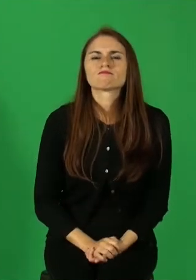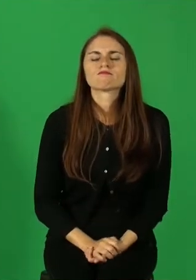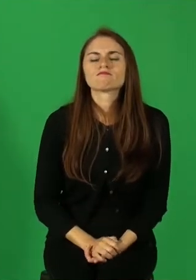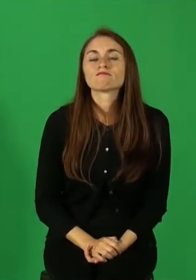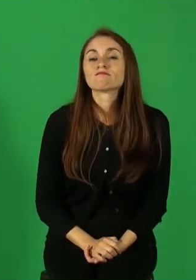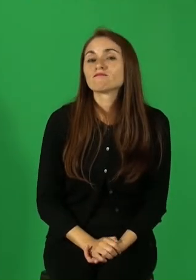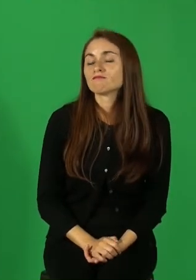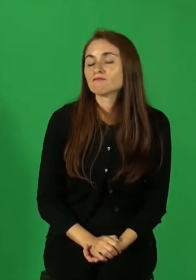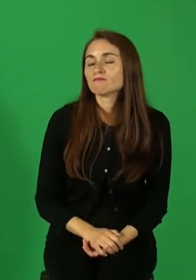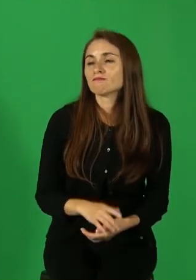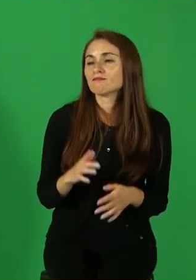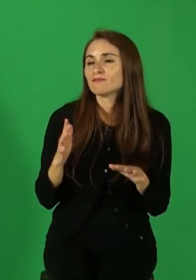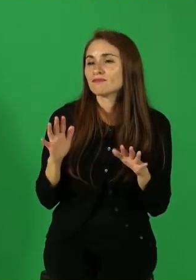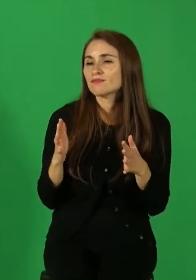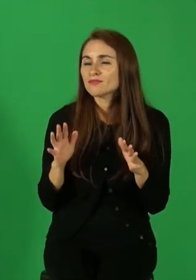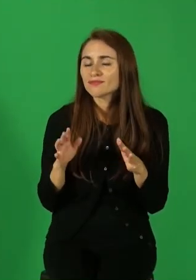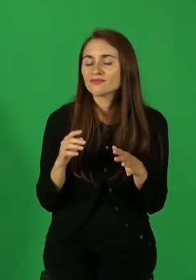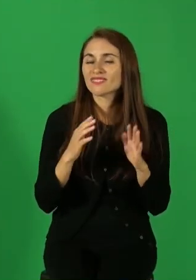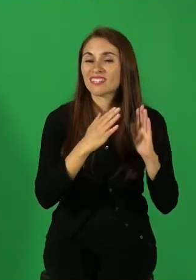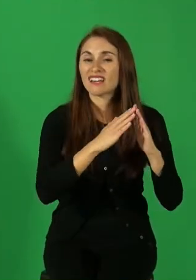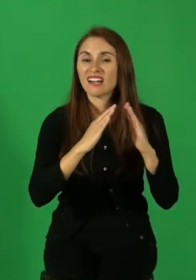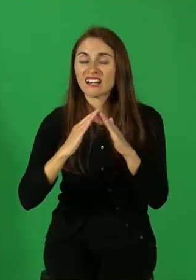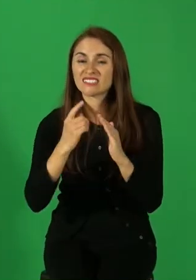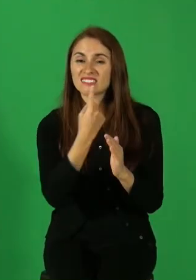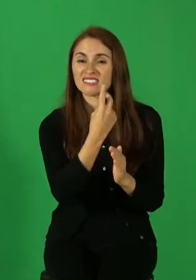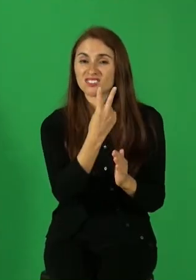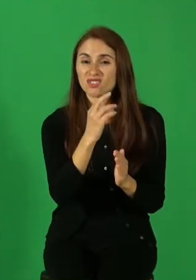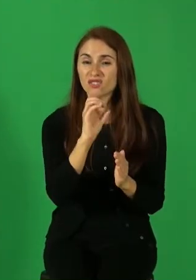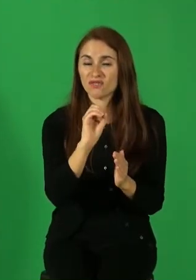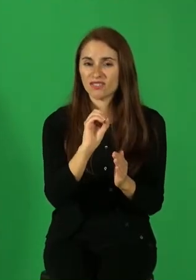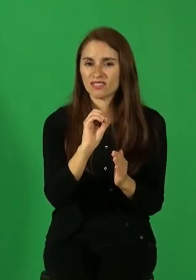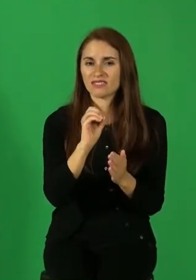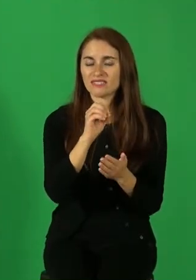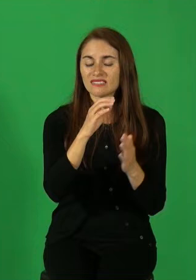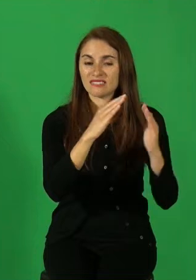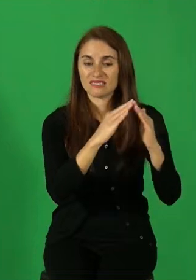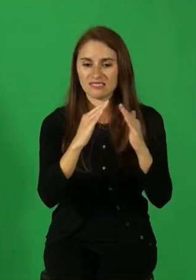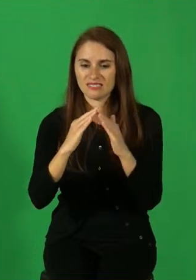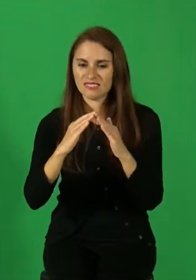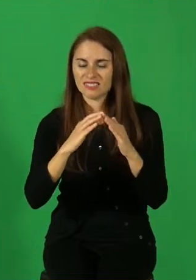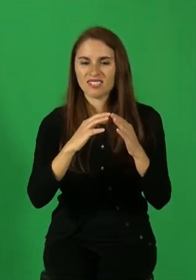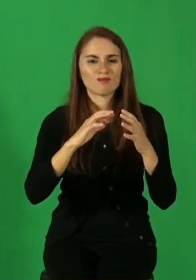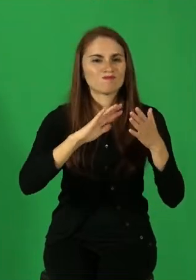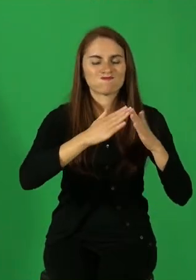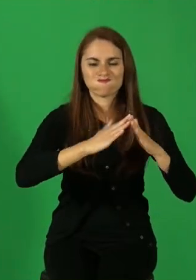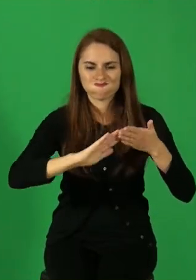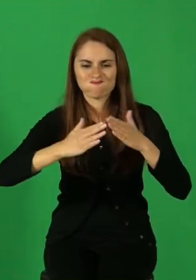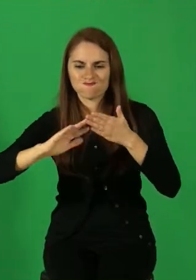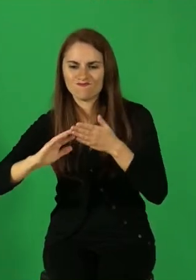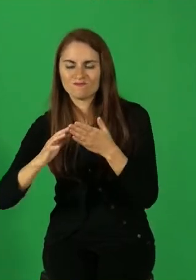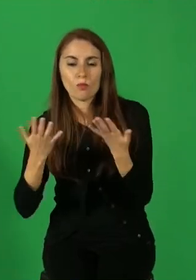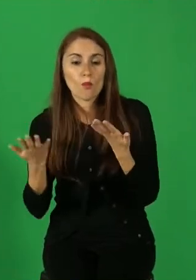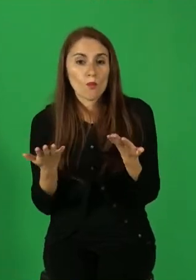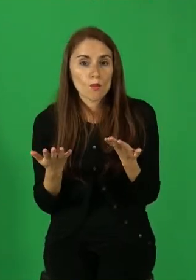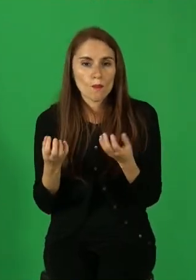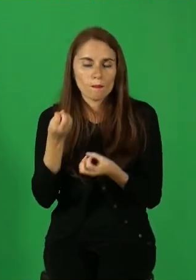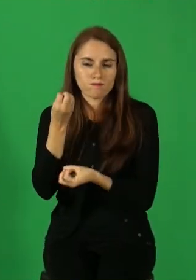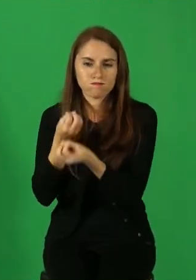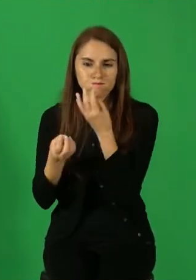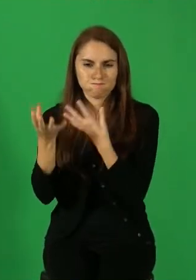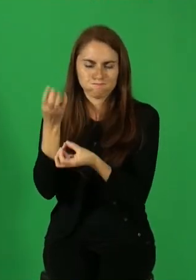Dice, al menos 120 casas en las afueras de la ciudad se vieron afectadas por un voraz incendio